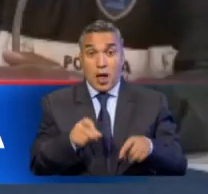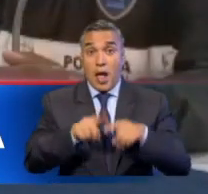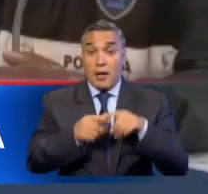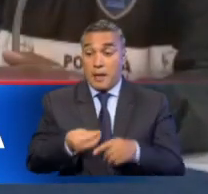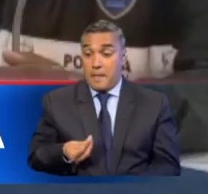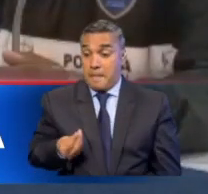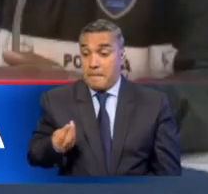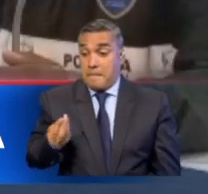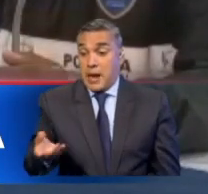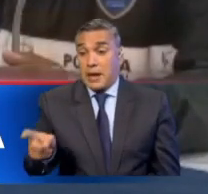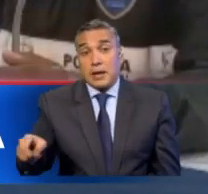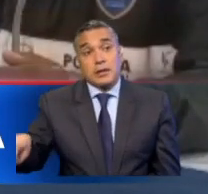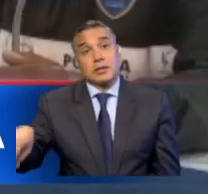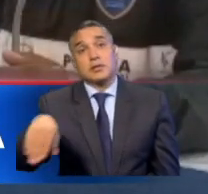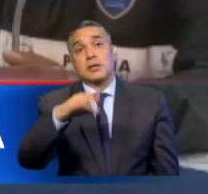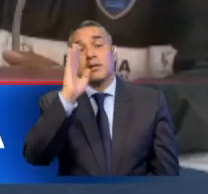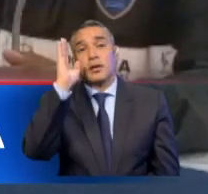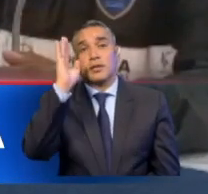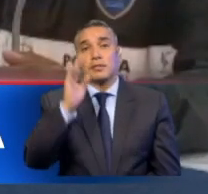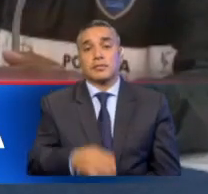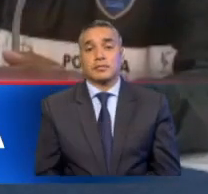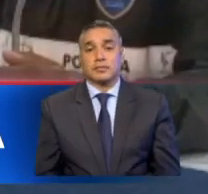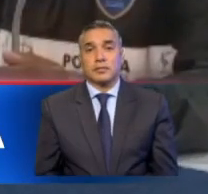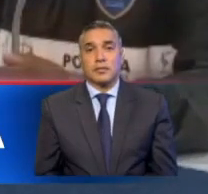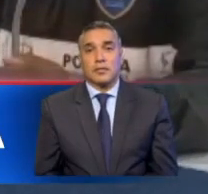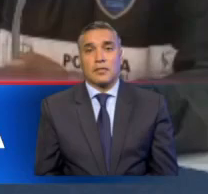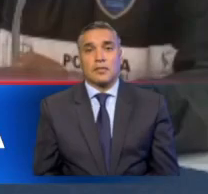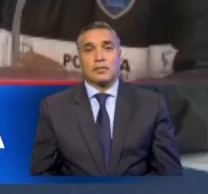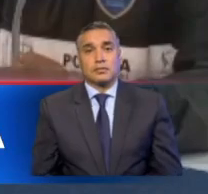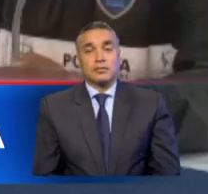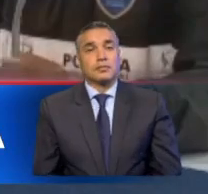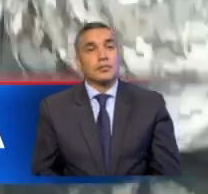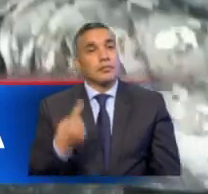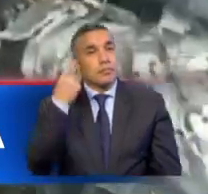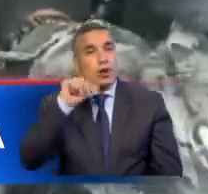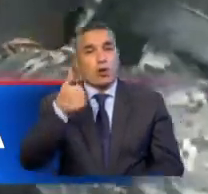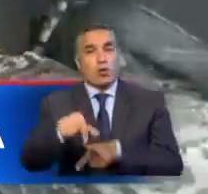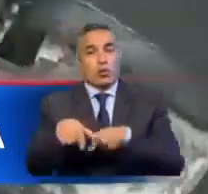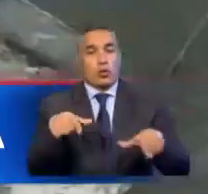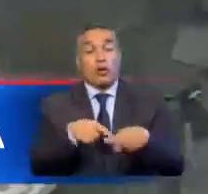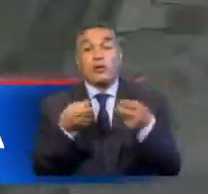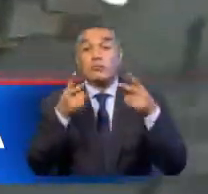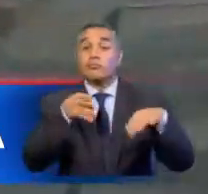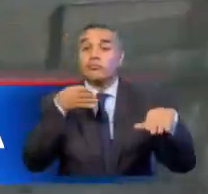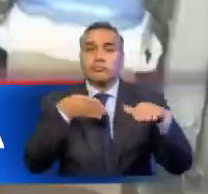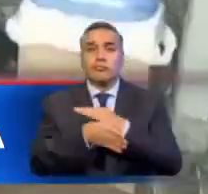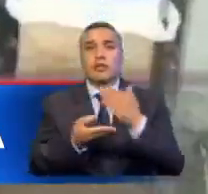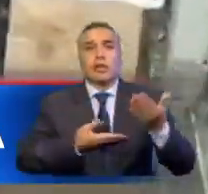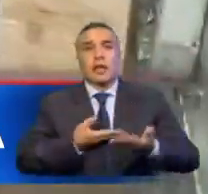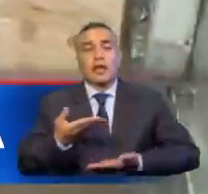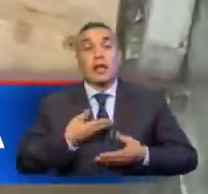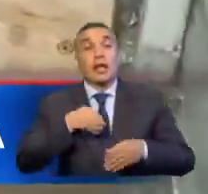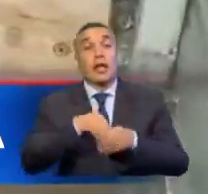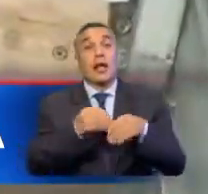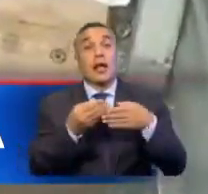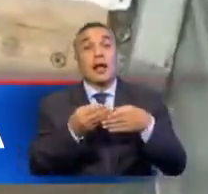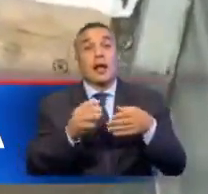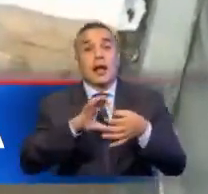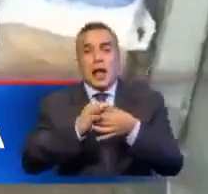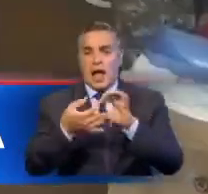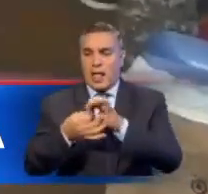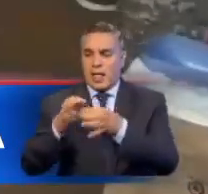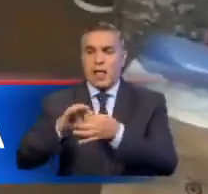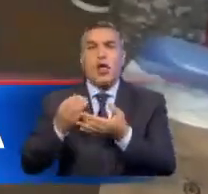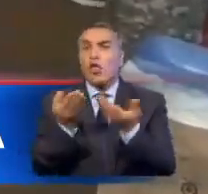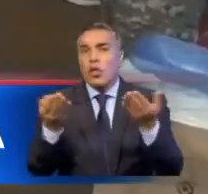otras personas y estas personas transportaban esos artículos robados a otro sector. También allanaron un local en el sector de La Cadena,